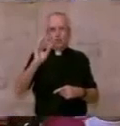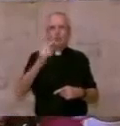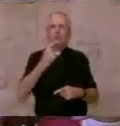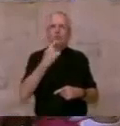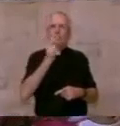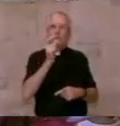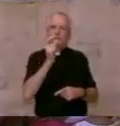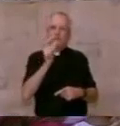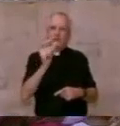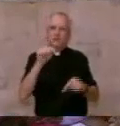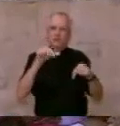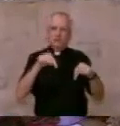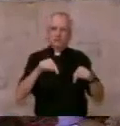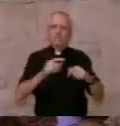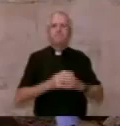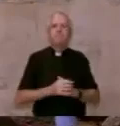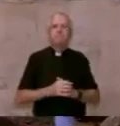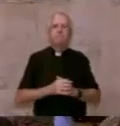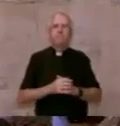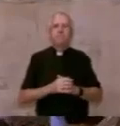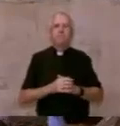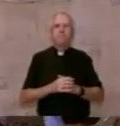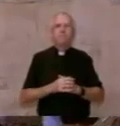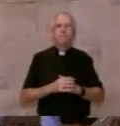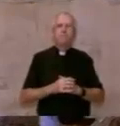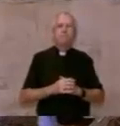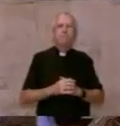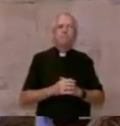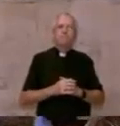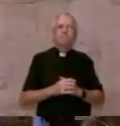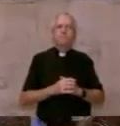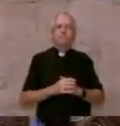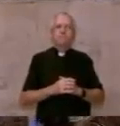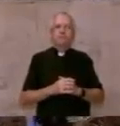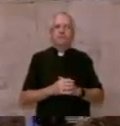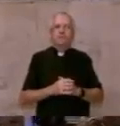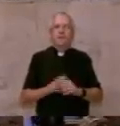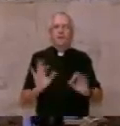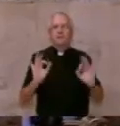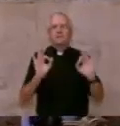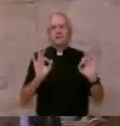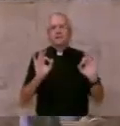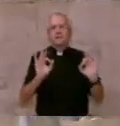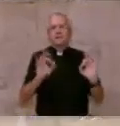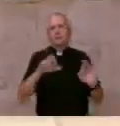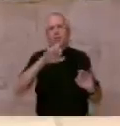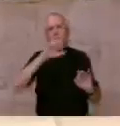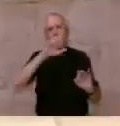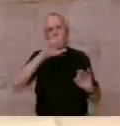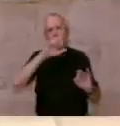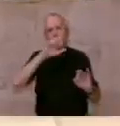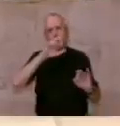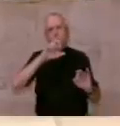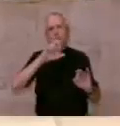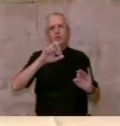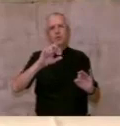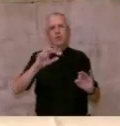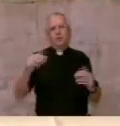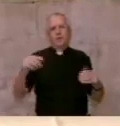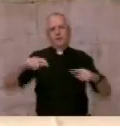Aguza, quien dirija la Conferencia Episcopal Española. Excelentísimo señor arzobispo